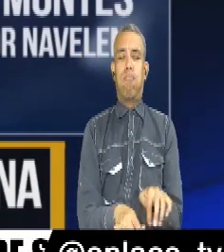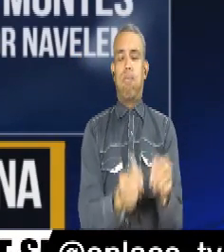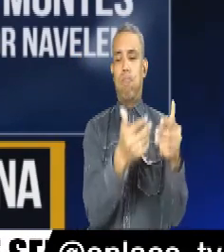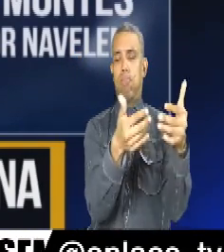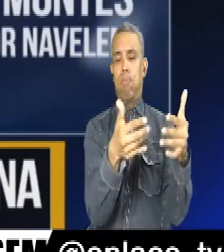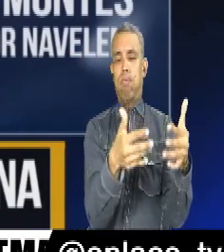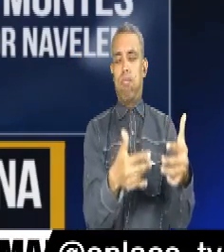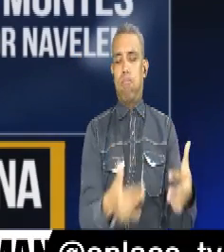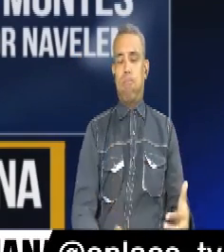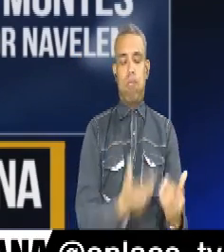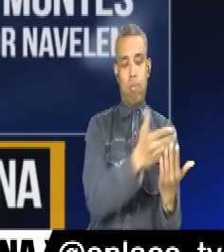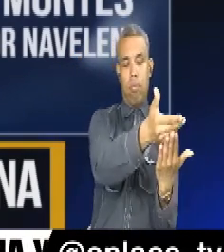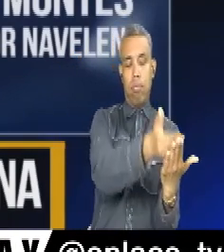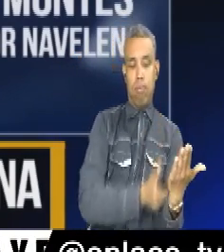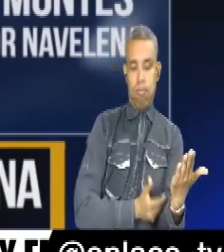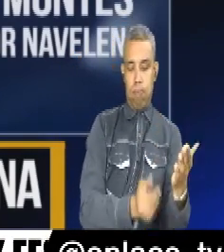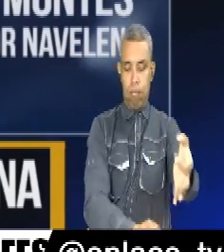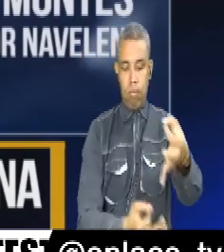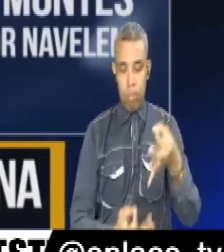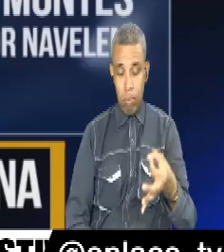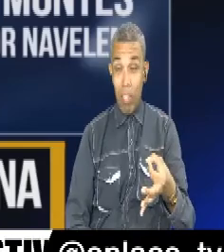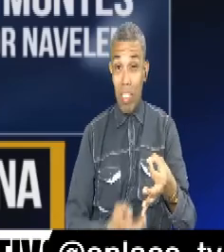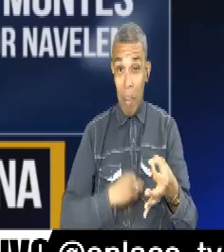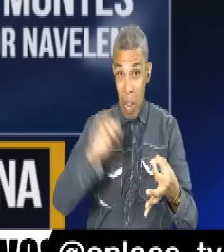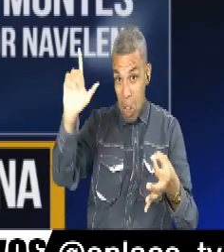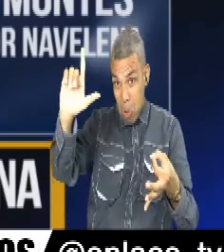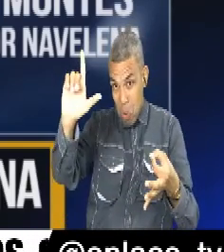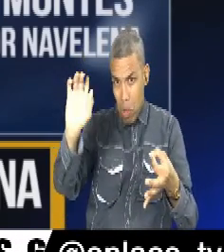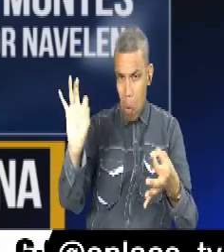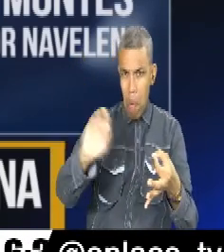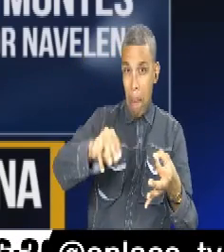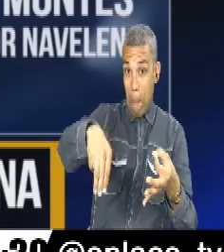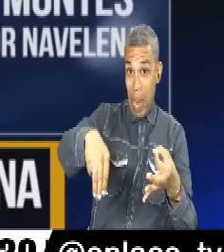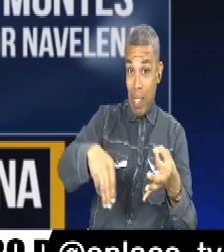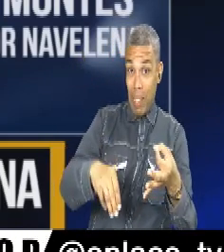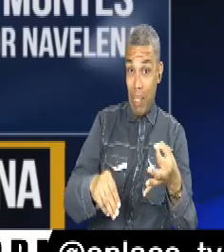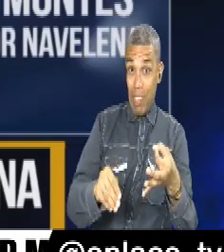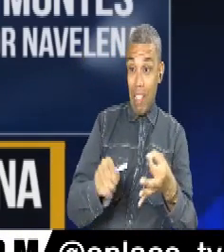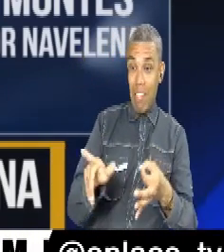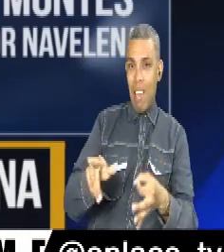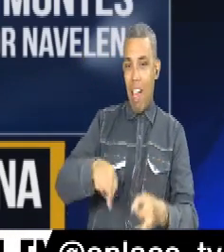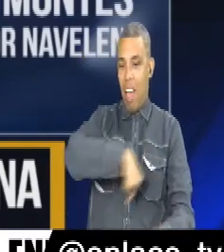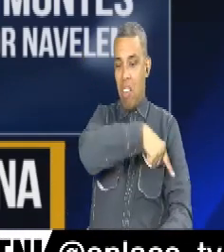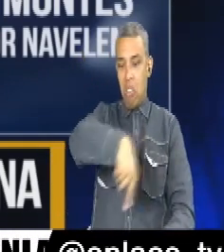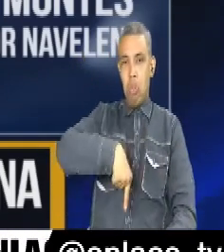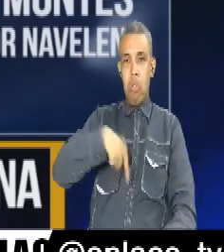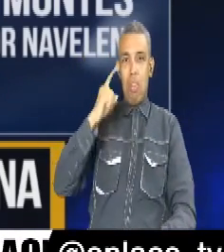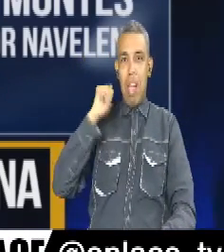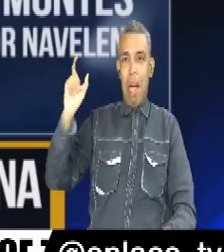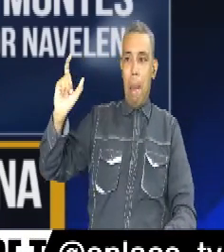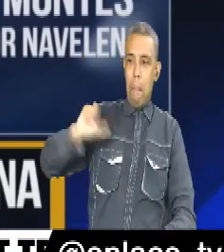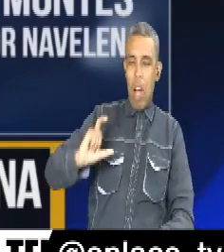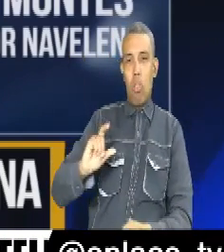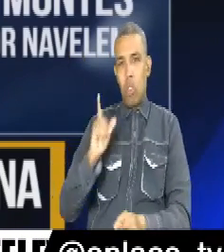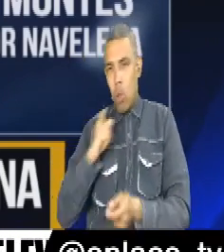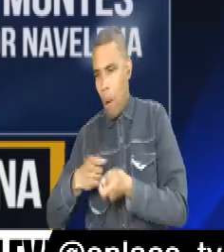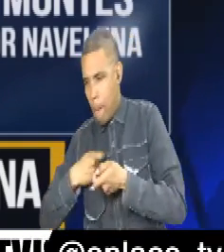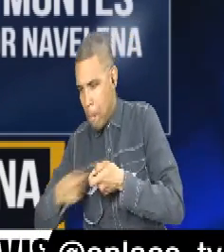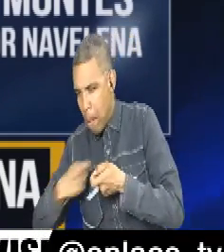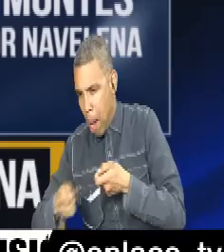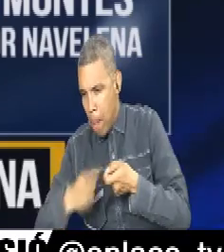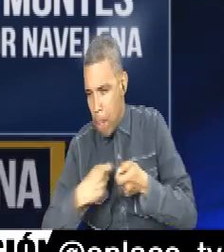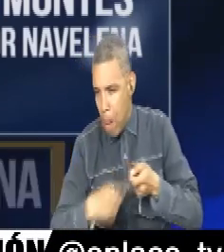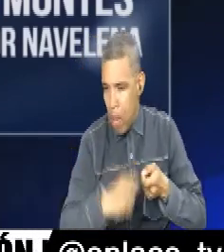el día martes nos estén consignando. Estuvo el acuerdo pues que llegamos nosotros con el personal de Cor